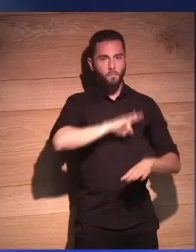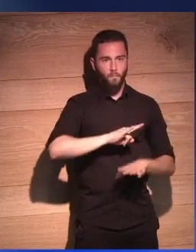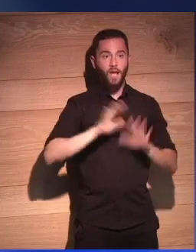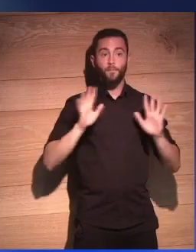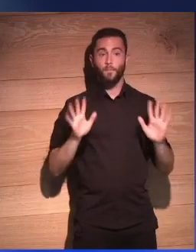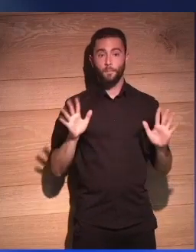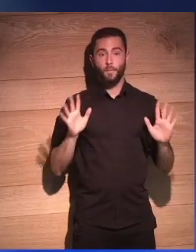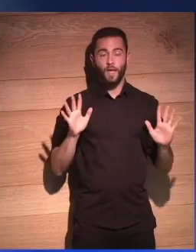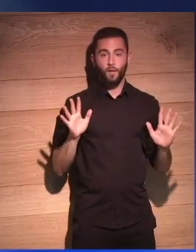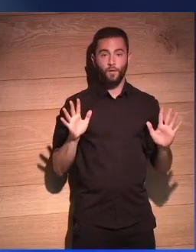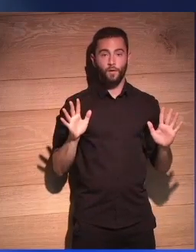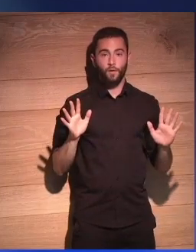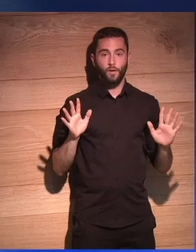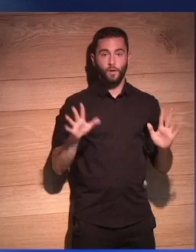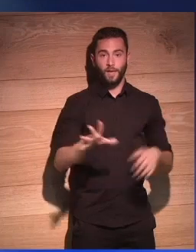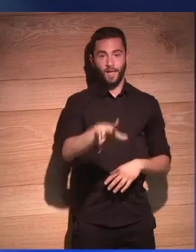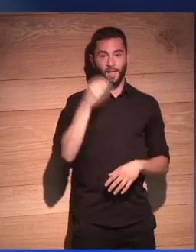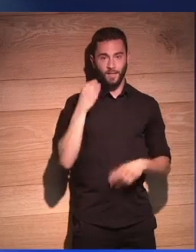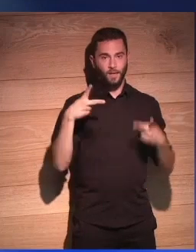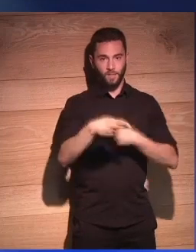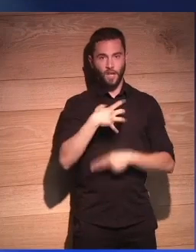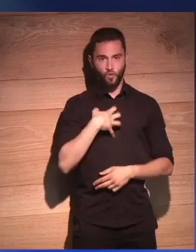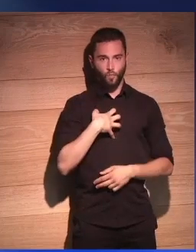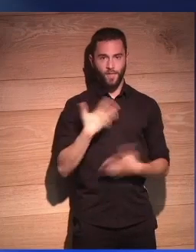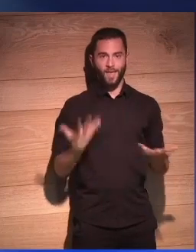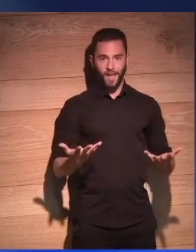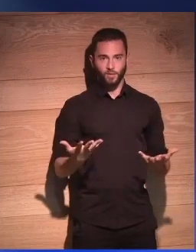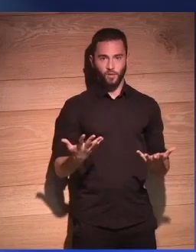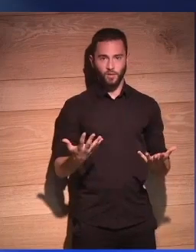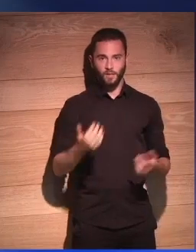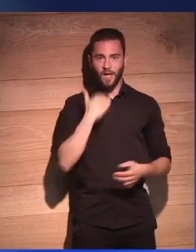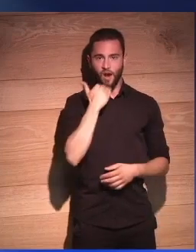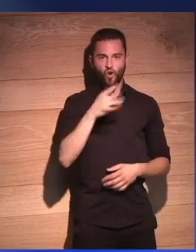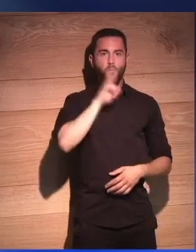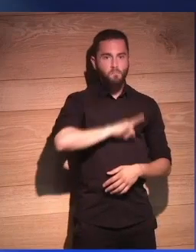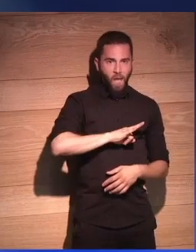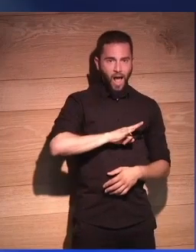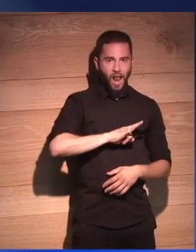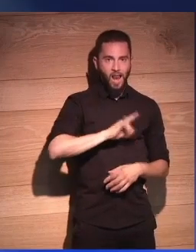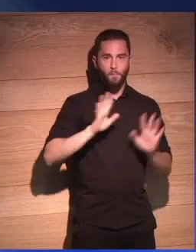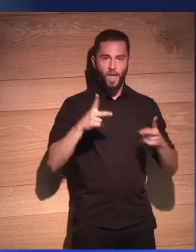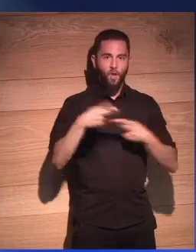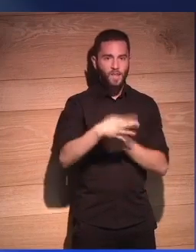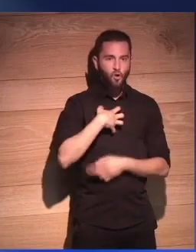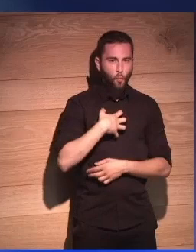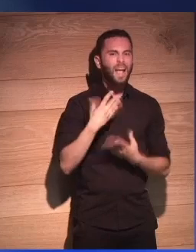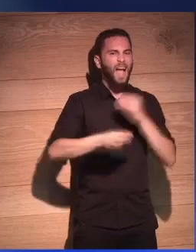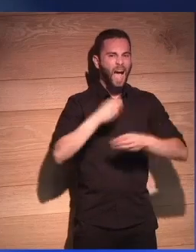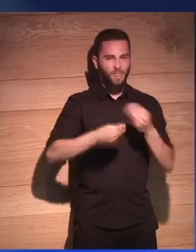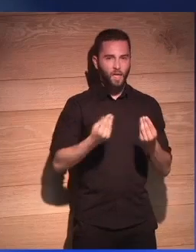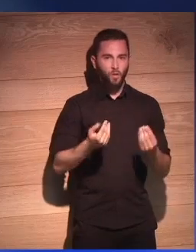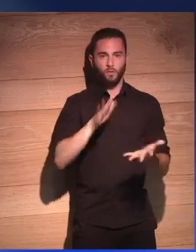pero entendía también a la vez que era inevitable. Entonces, ¿qué hacemos con algo que es malísimo, pero inevitable? Bueno,